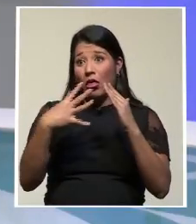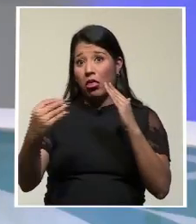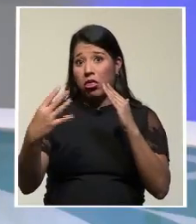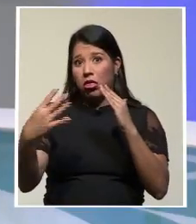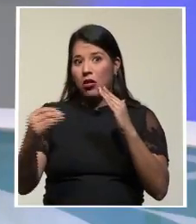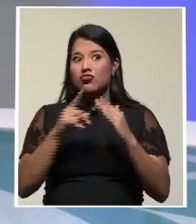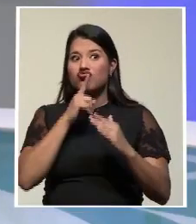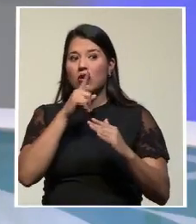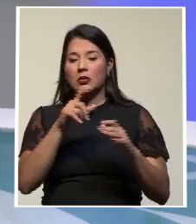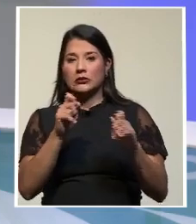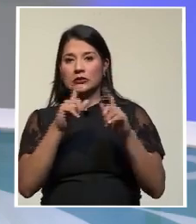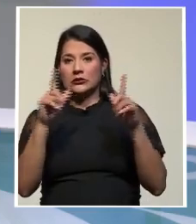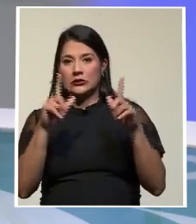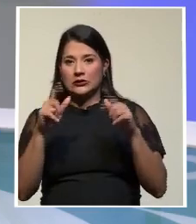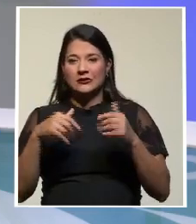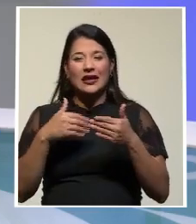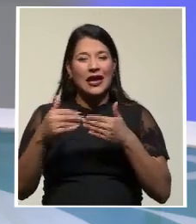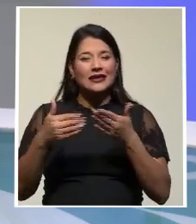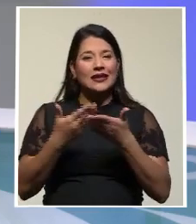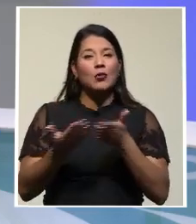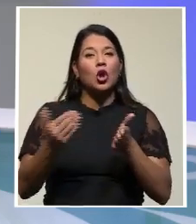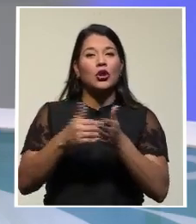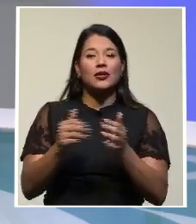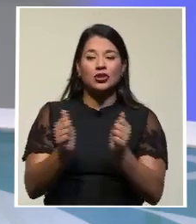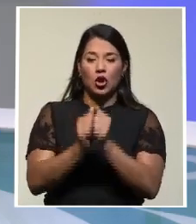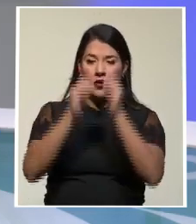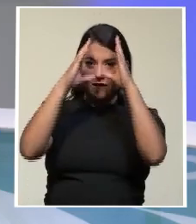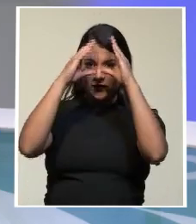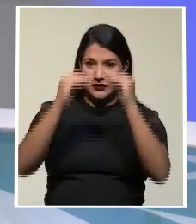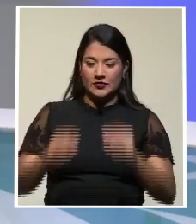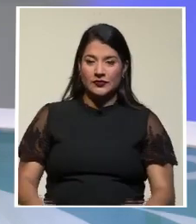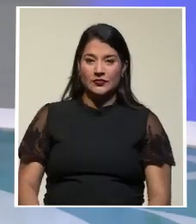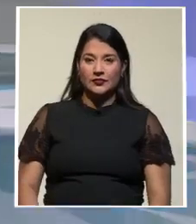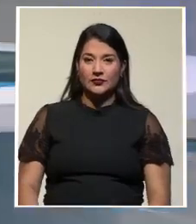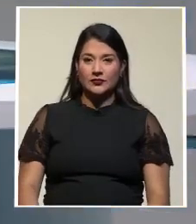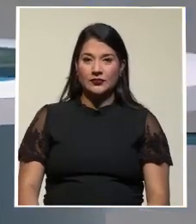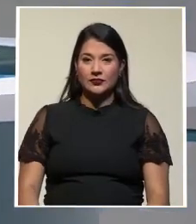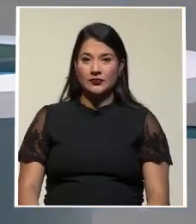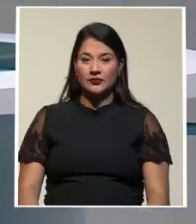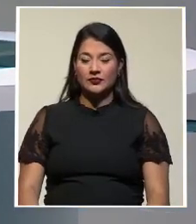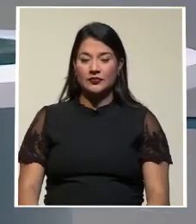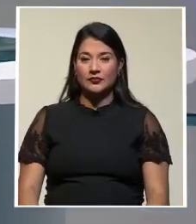realmente estremecedoras. Ya volvemos con esta información.